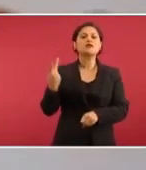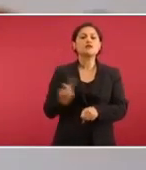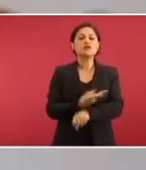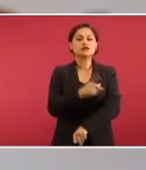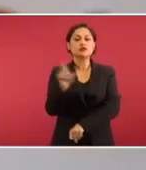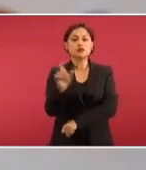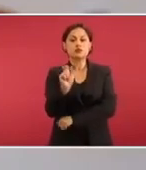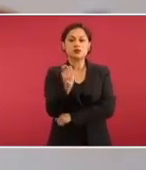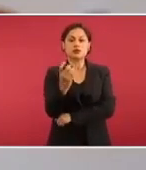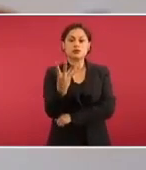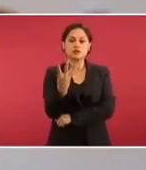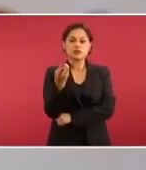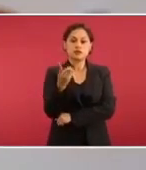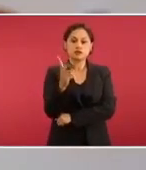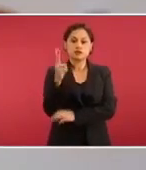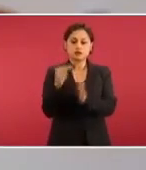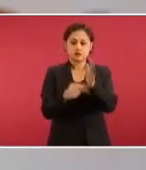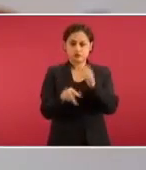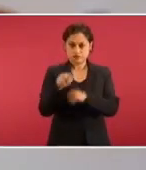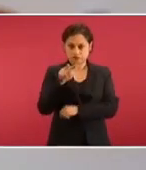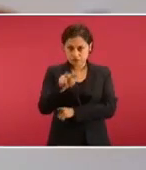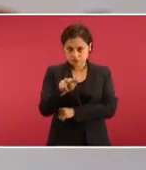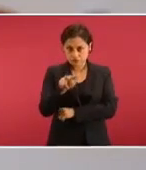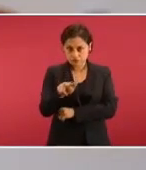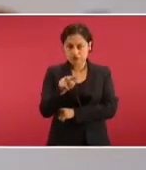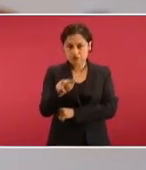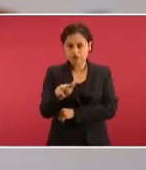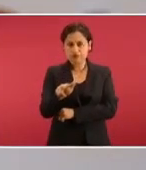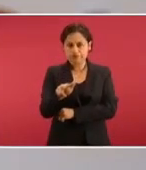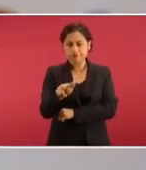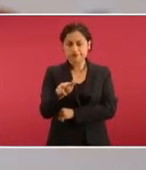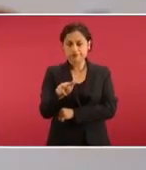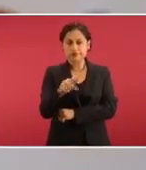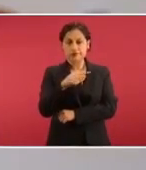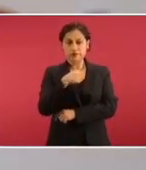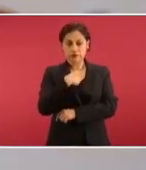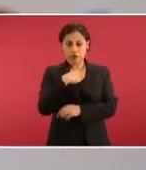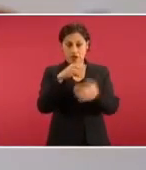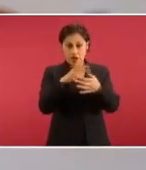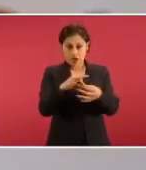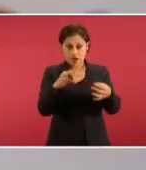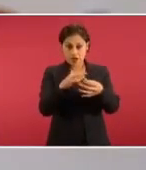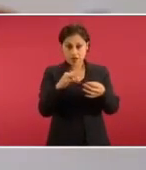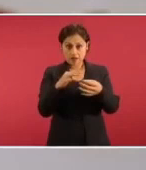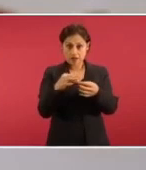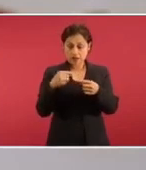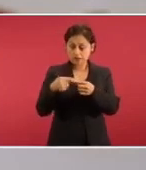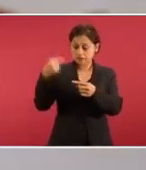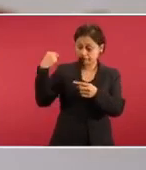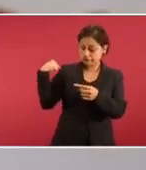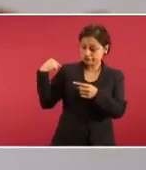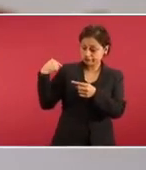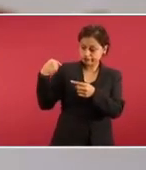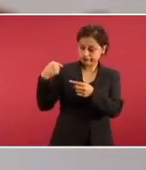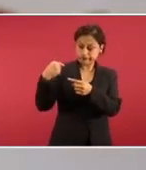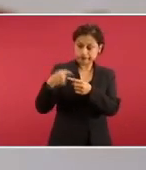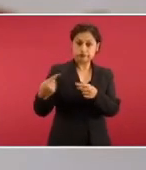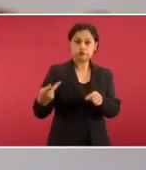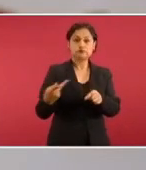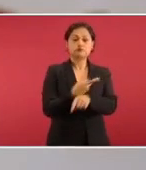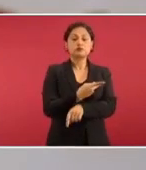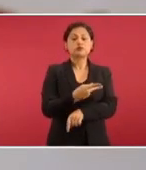2018 y un breve recorrido es el accidente que como ustedes saben